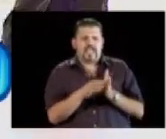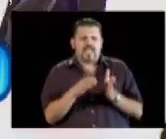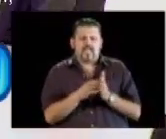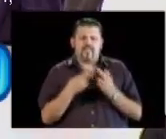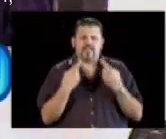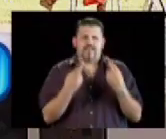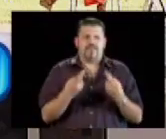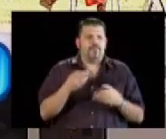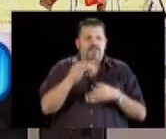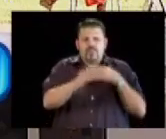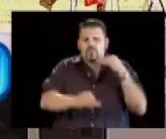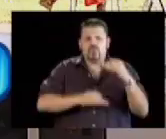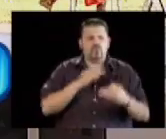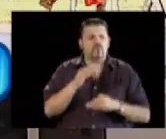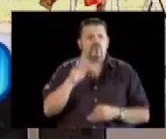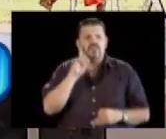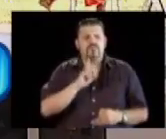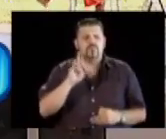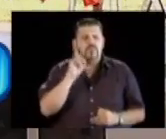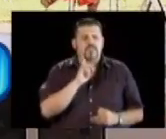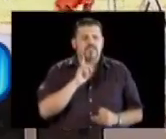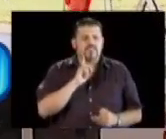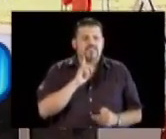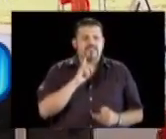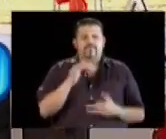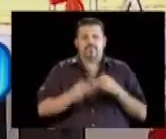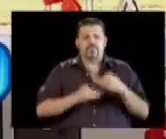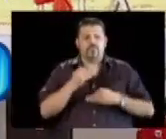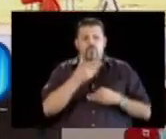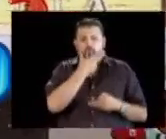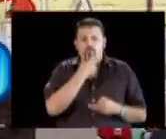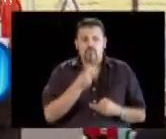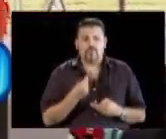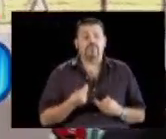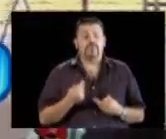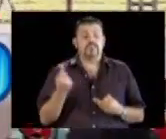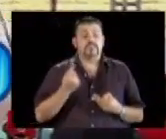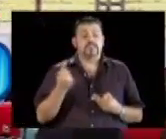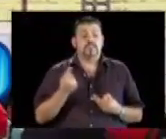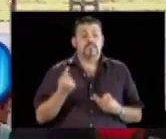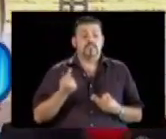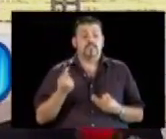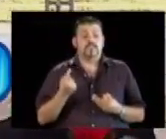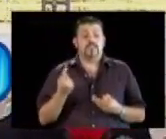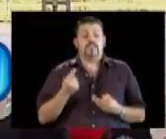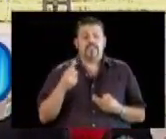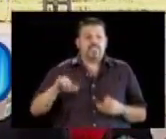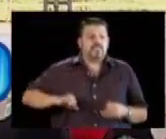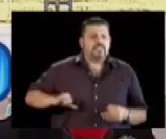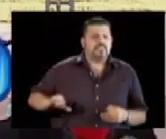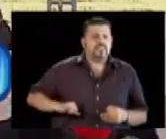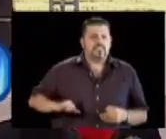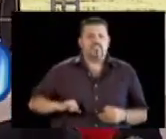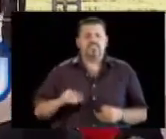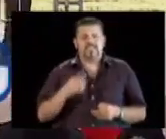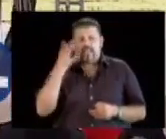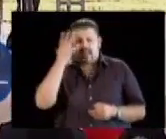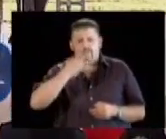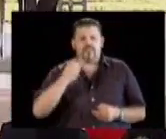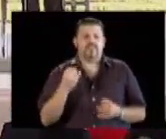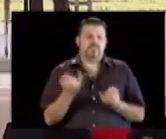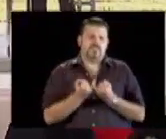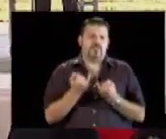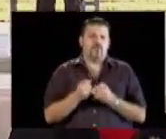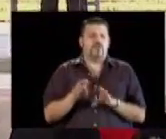las mujeres y todos los hombres que les interesa la belleza, que somos